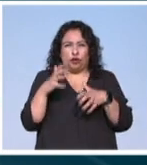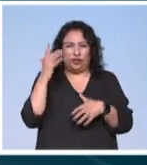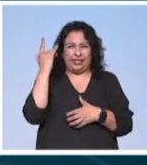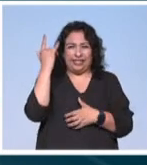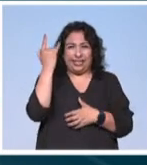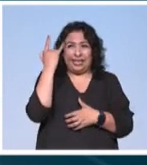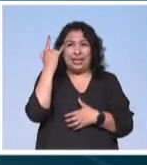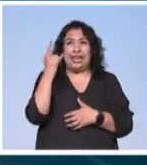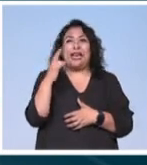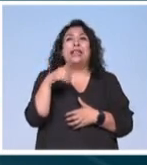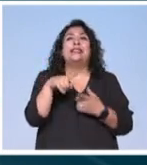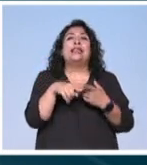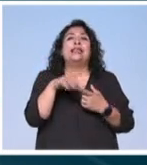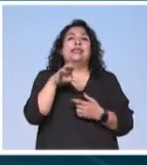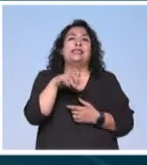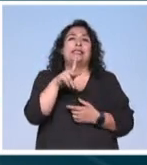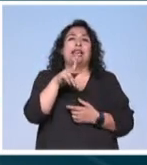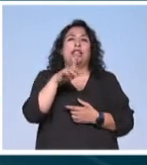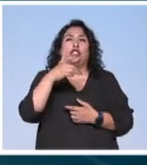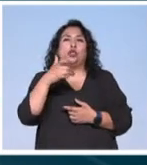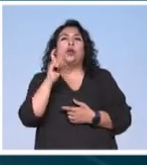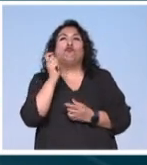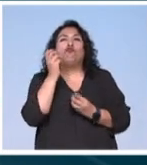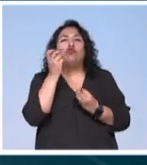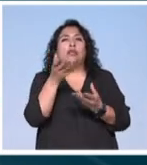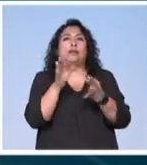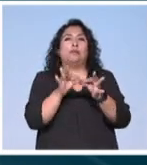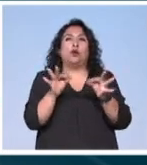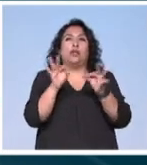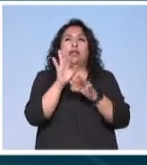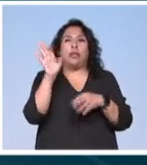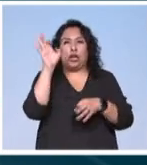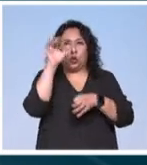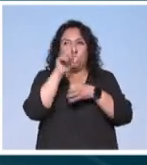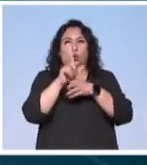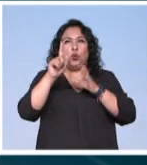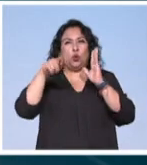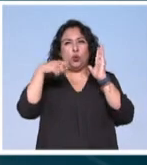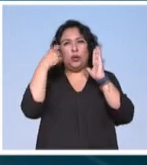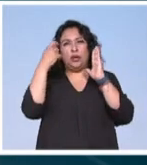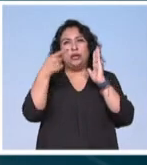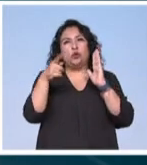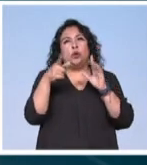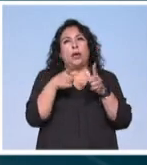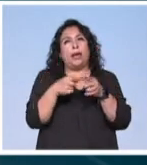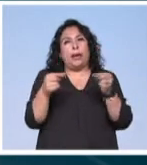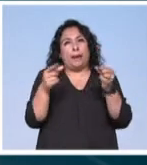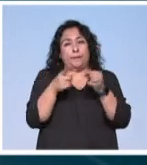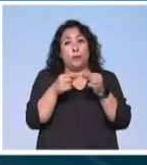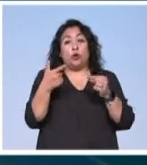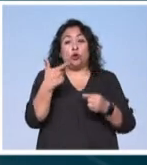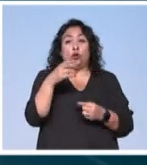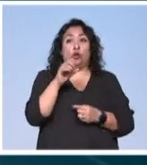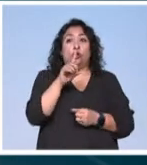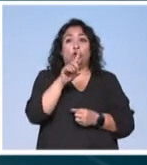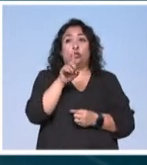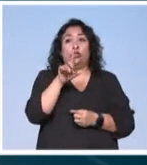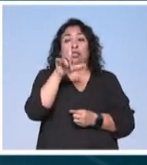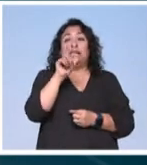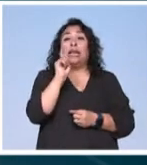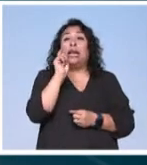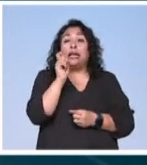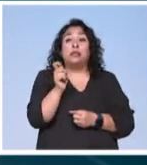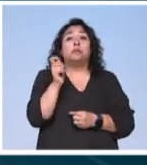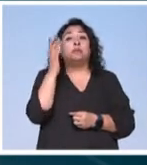conocido como Kaiju Eiga, es una contribución importante a la cultura cinematográfica japonesa. Godzilla se convirtió en el